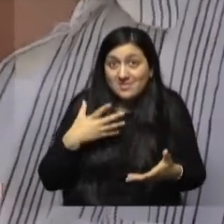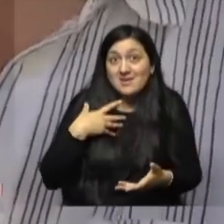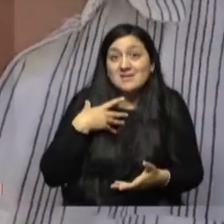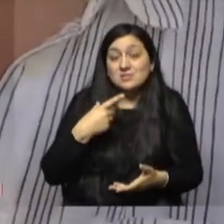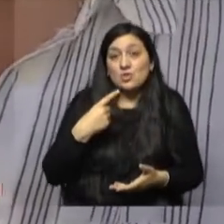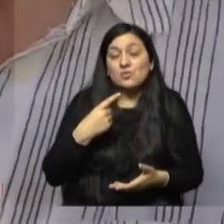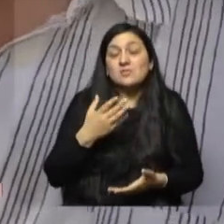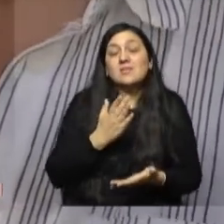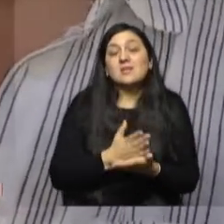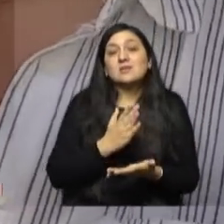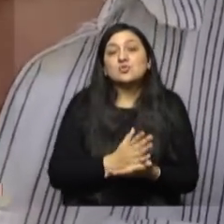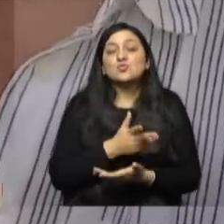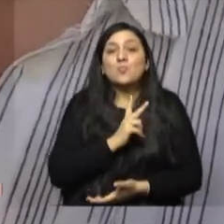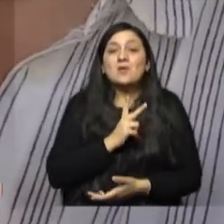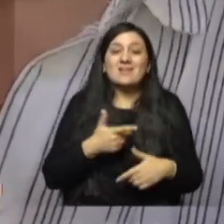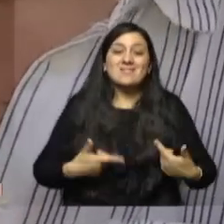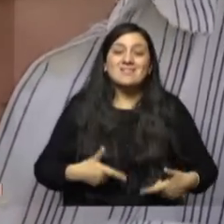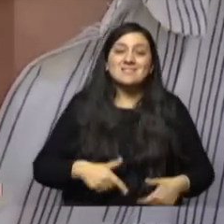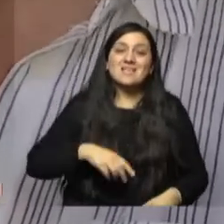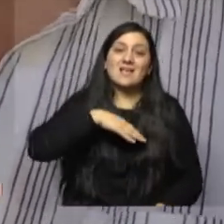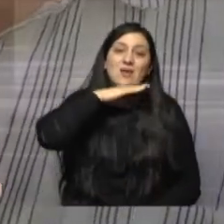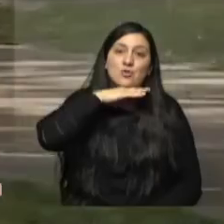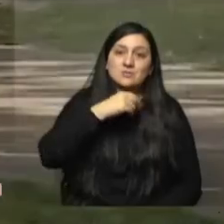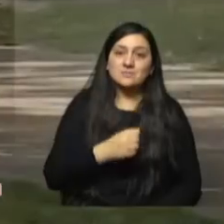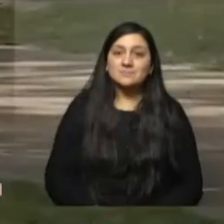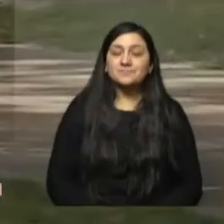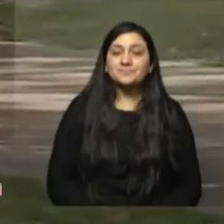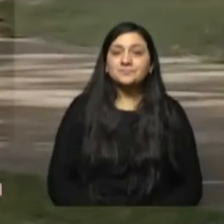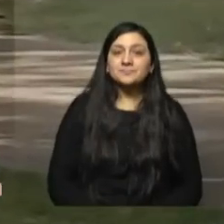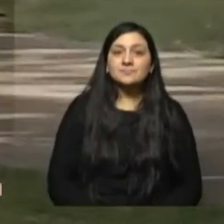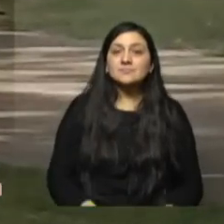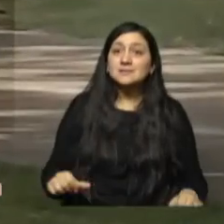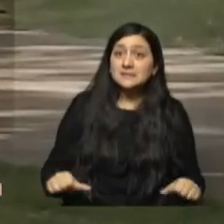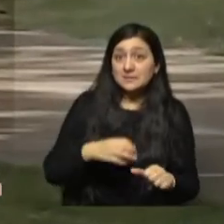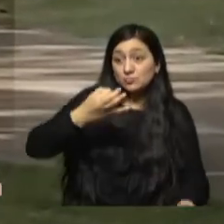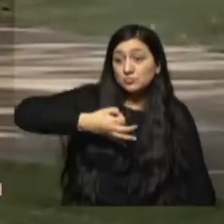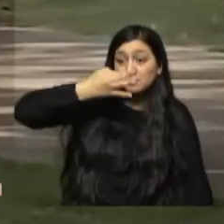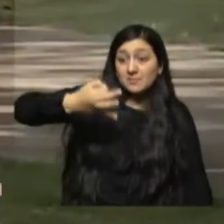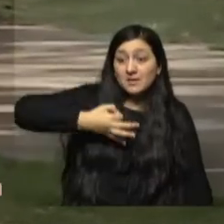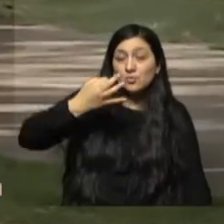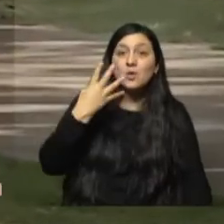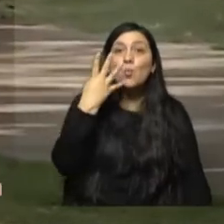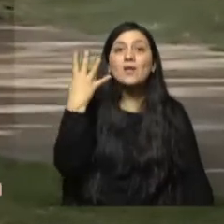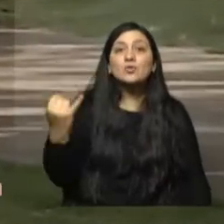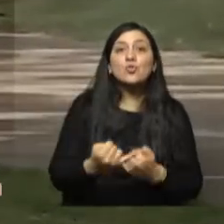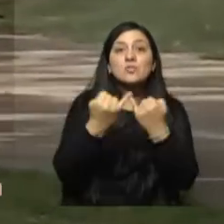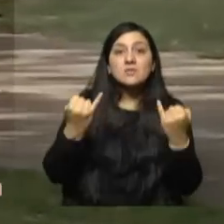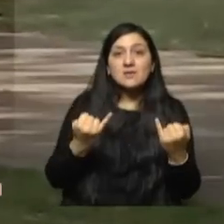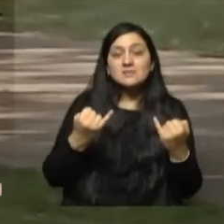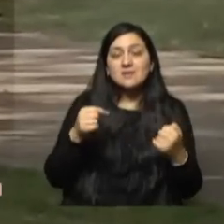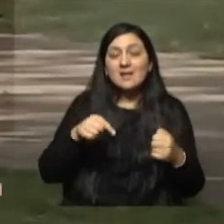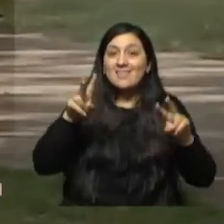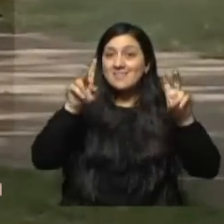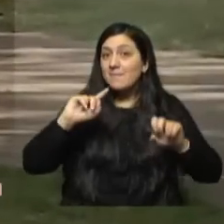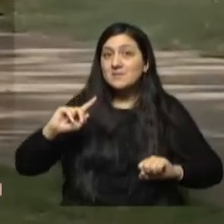de Derechos Humanos de la Intendencia de Canelones. Se hace un seminario de 4 días cuyo tema